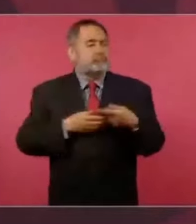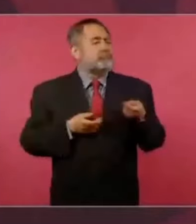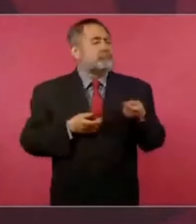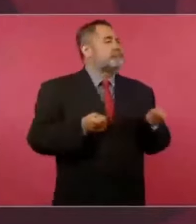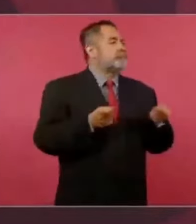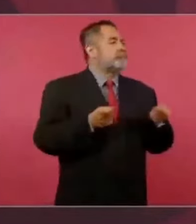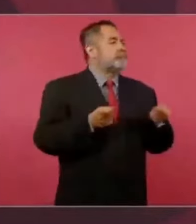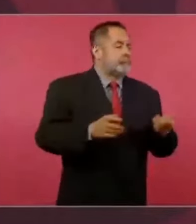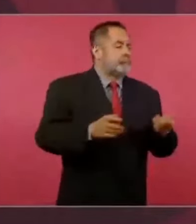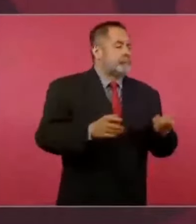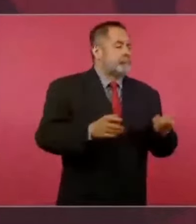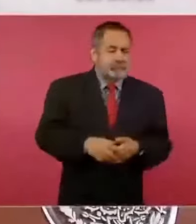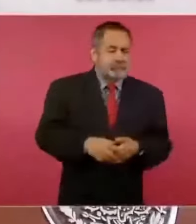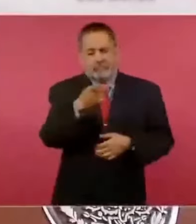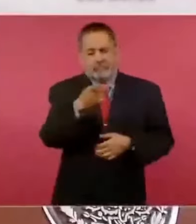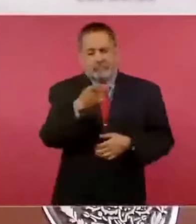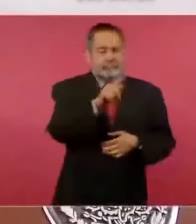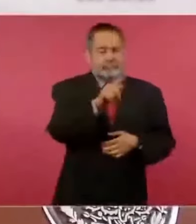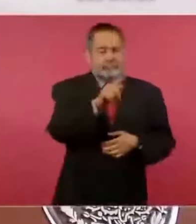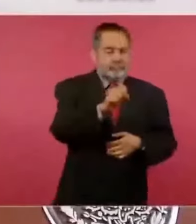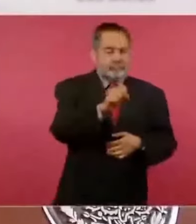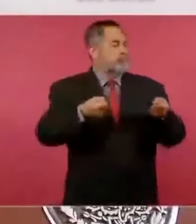Kratos sin demos.